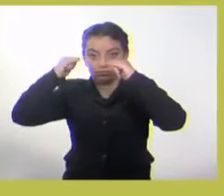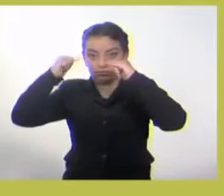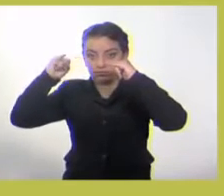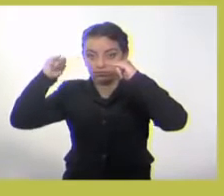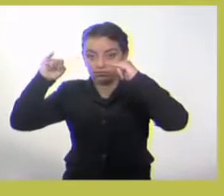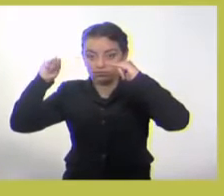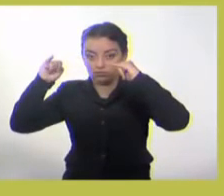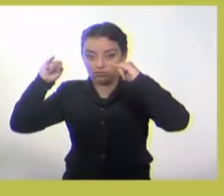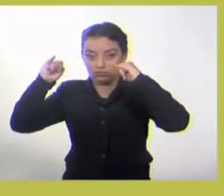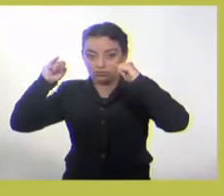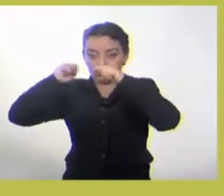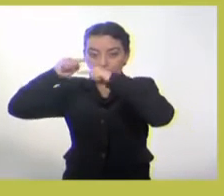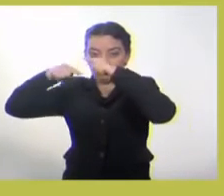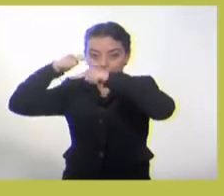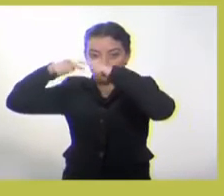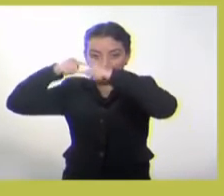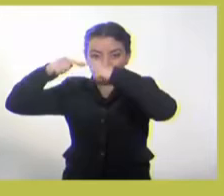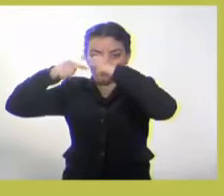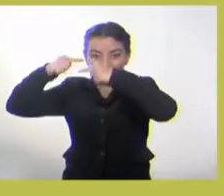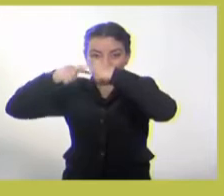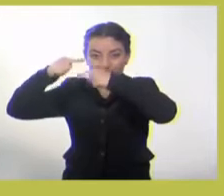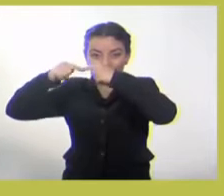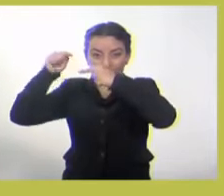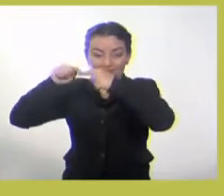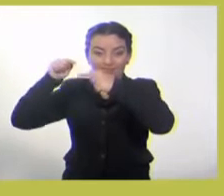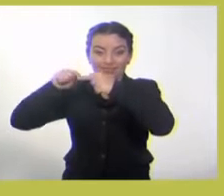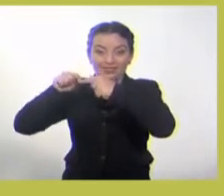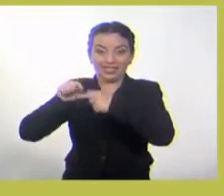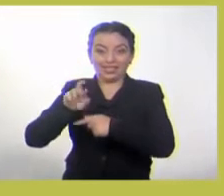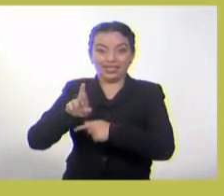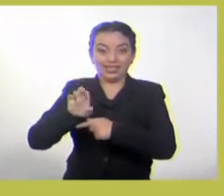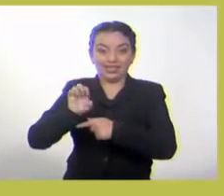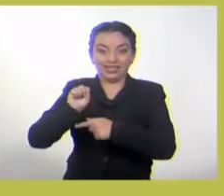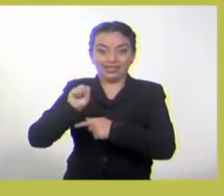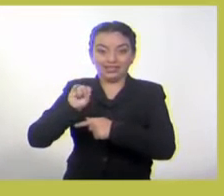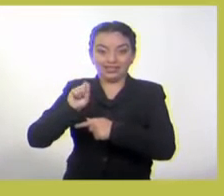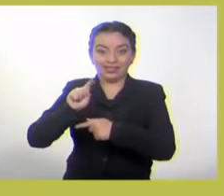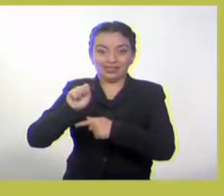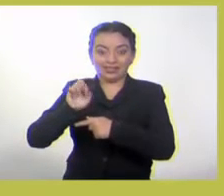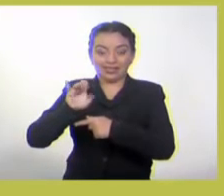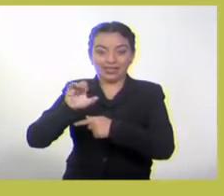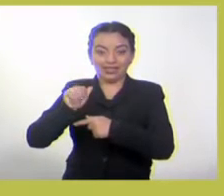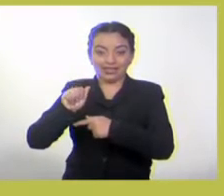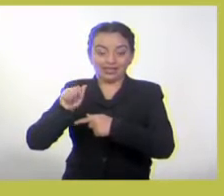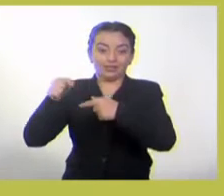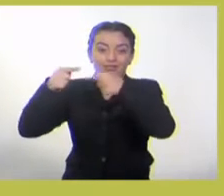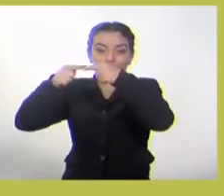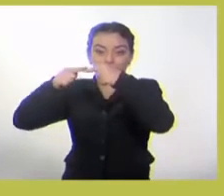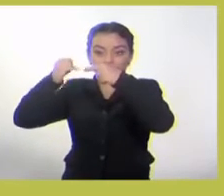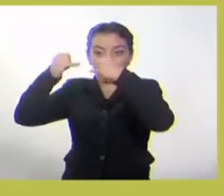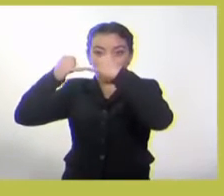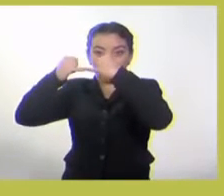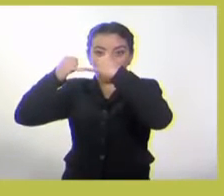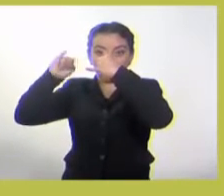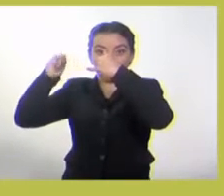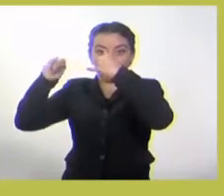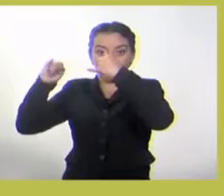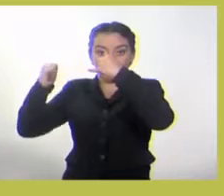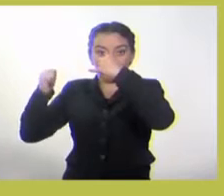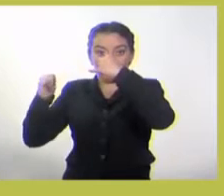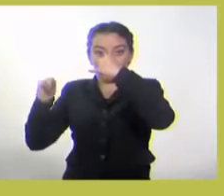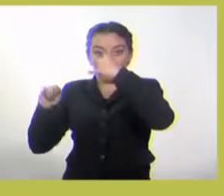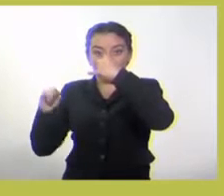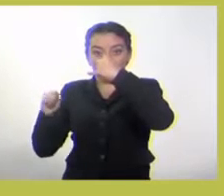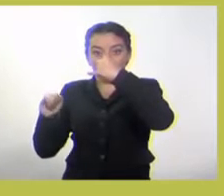a la resistencia eléctrica. Al pasar la resistencia eléctrica, esta continúa y empieza a